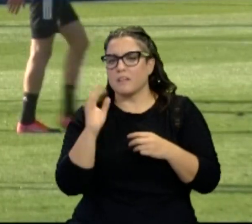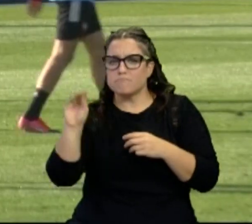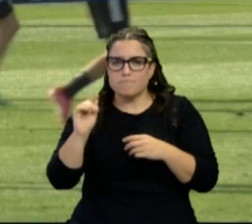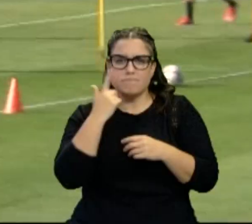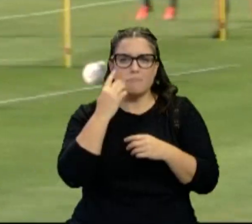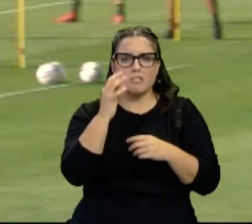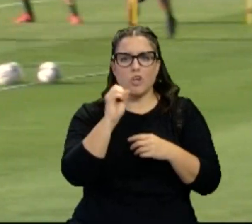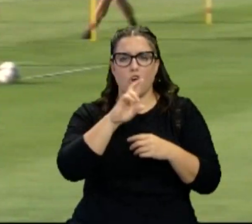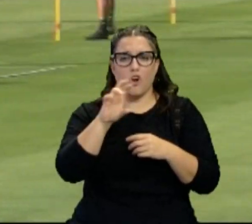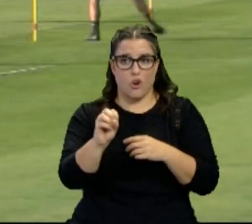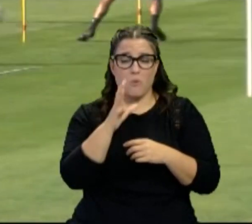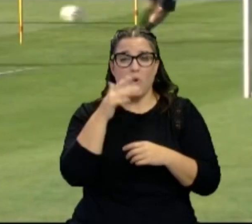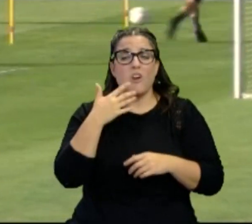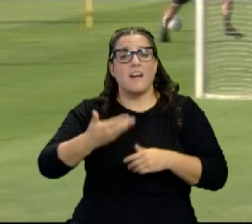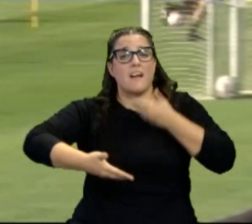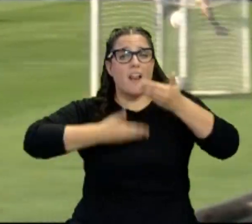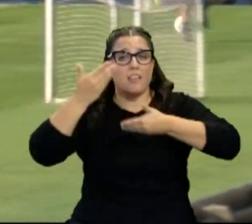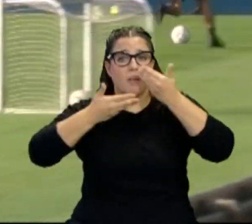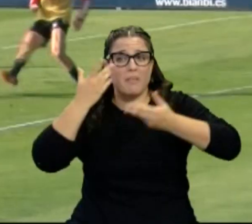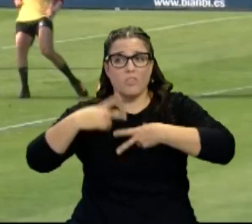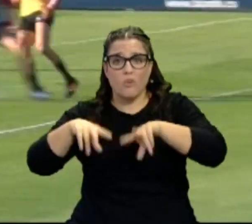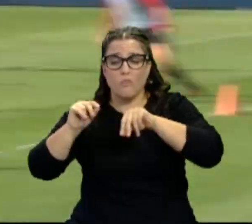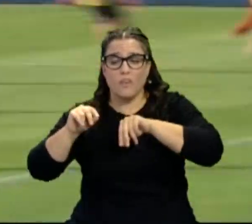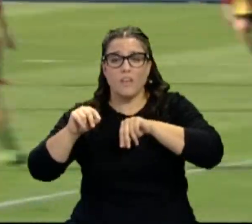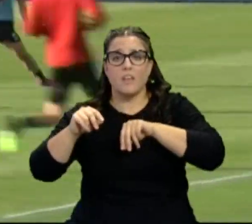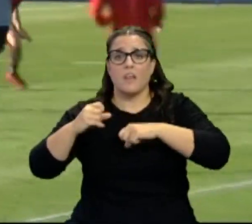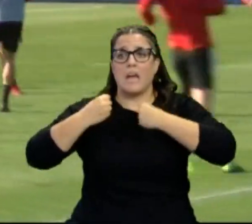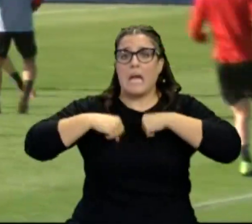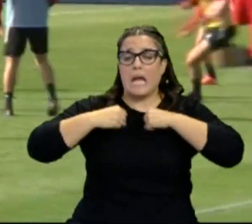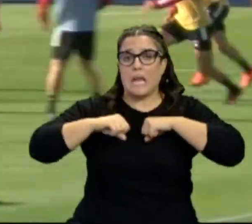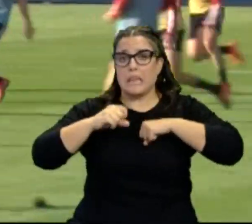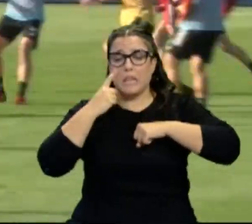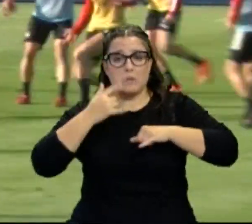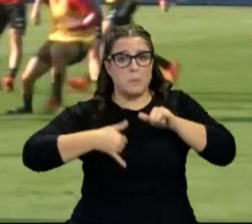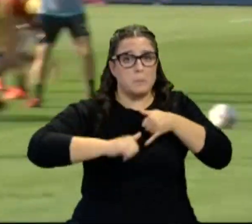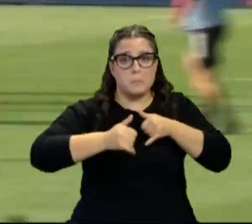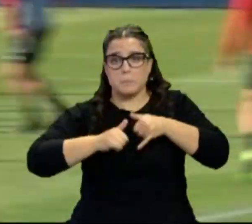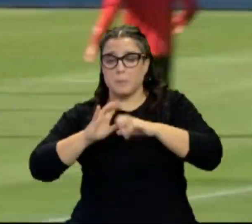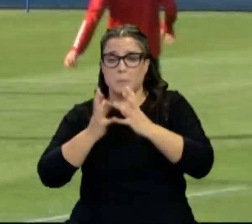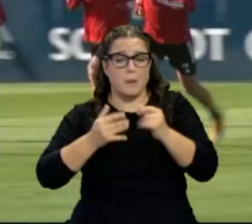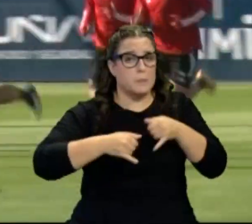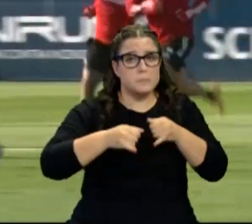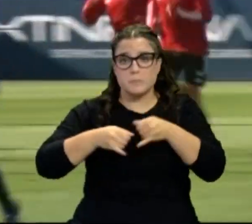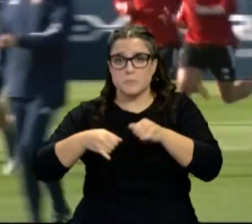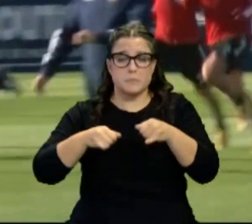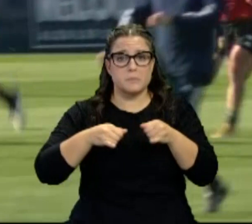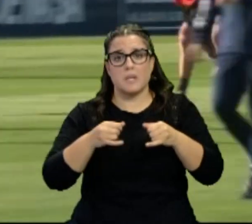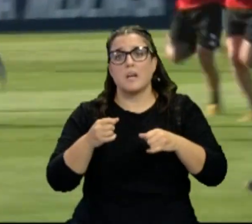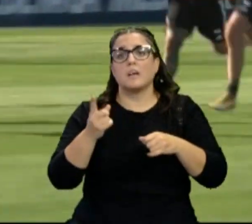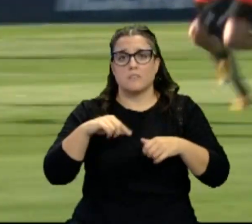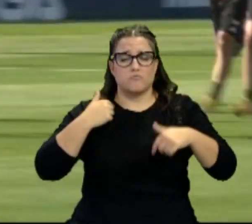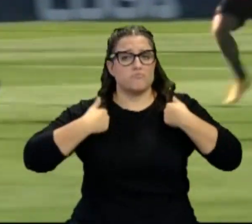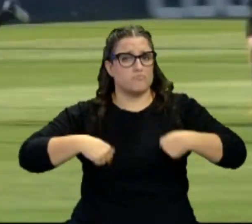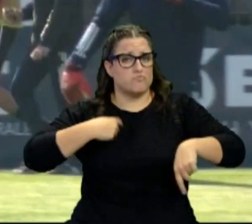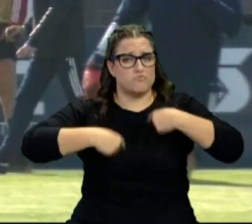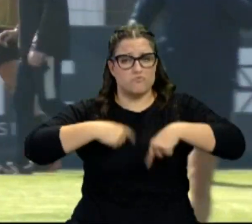por Torró, quien tras el calentamiento, unos ejercicios de posesión y trabajo físico,